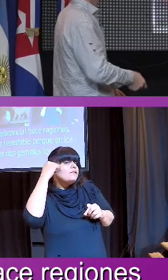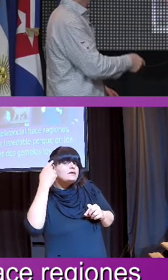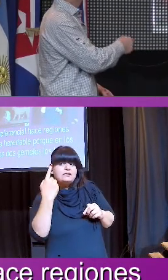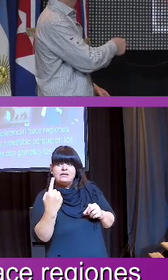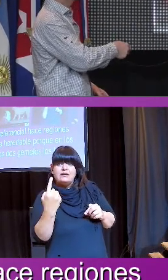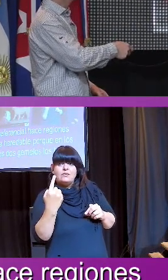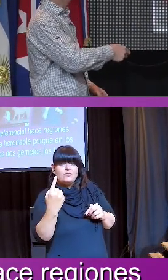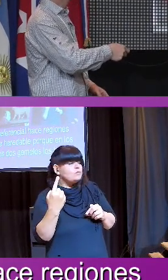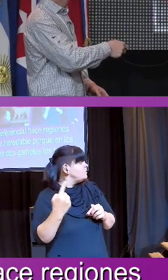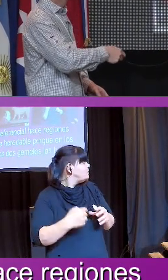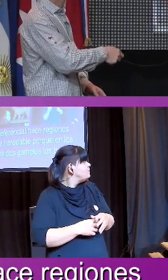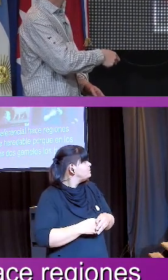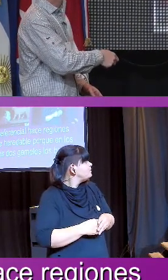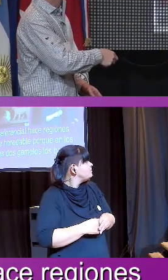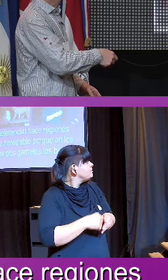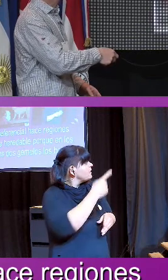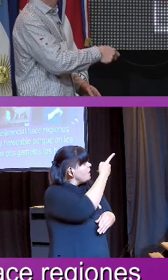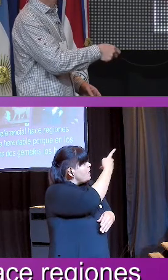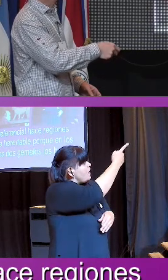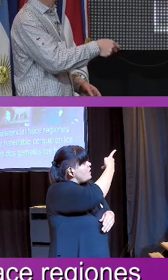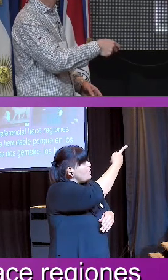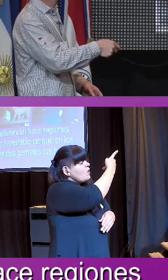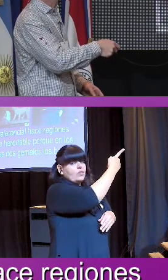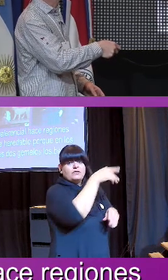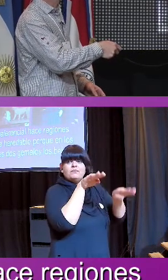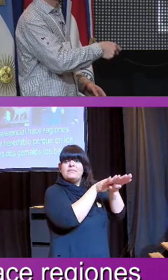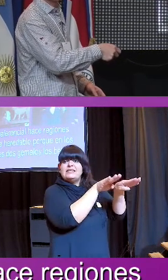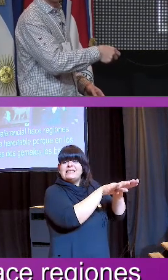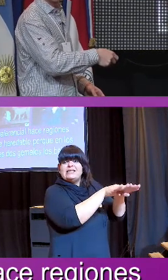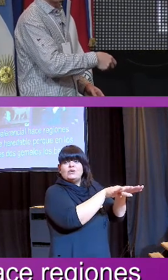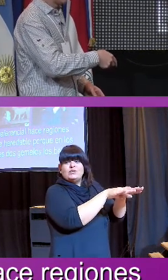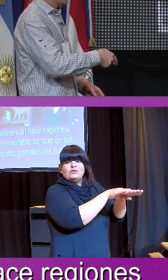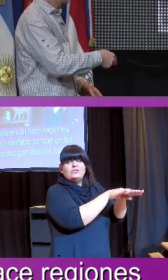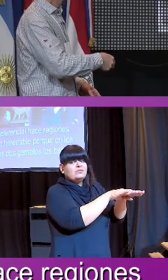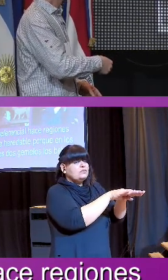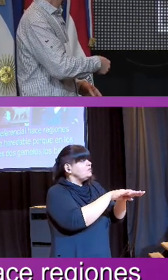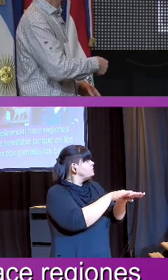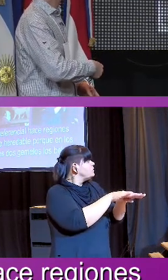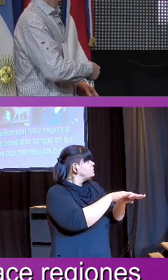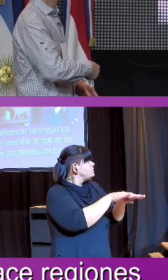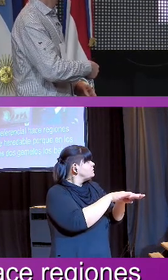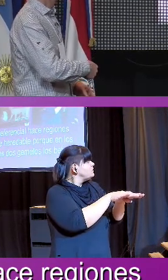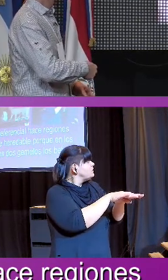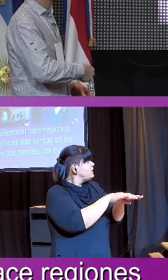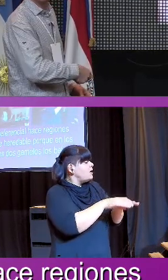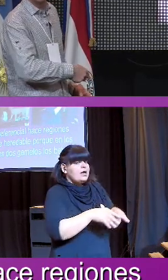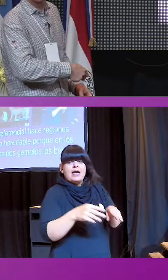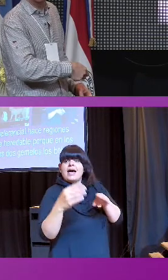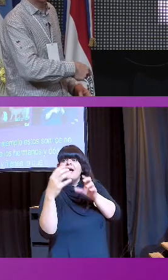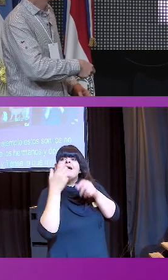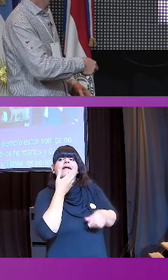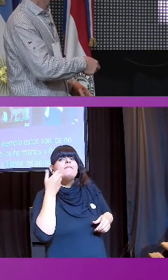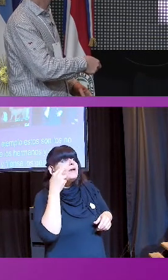ejemplo, estos son los no gemelos, y fíjense dónde mira uno de los hermanos y dónde mira el otro, con el mismo estímulo. Y fíjense los